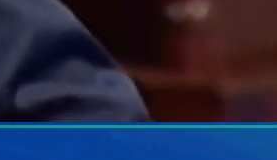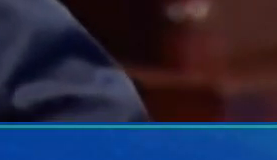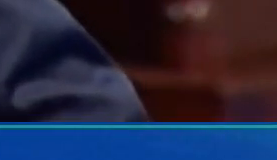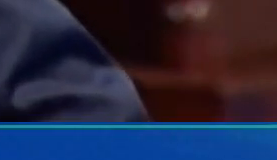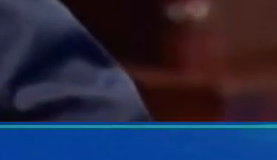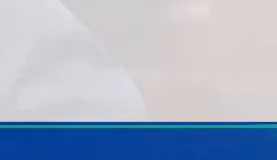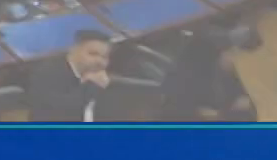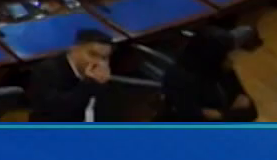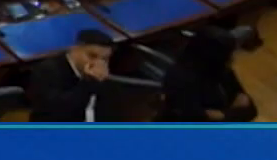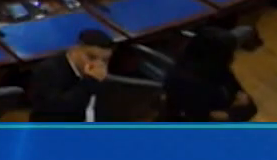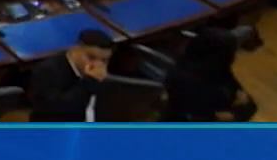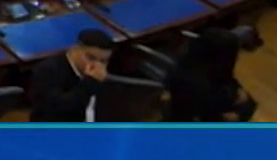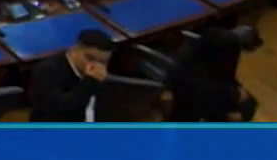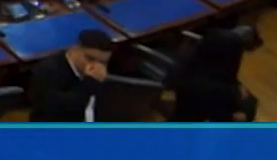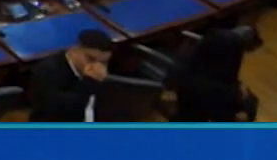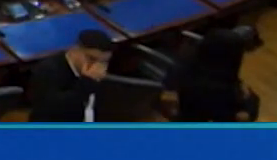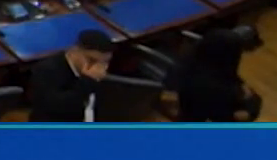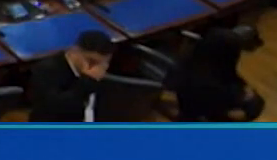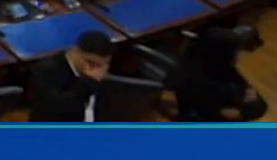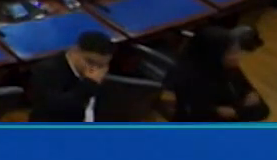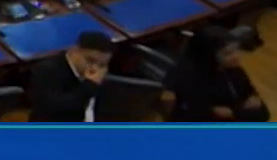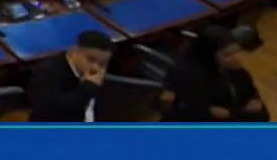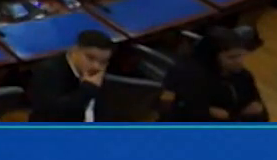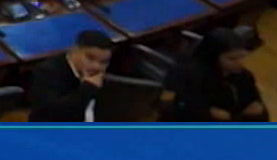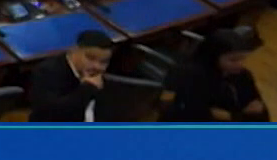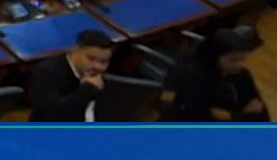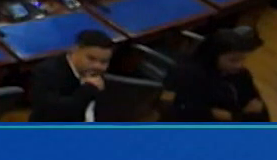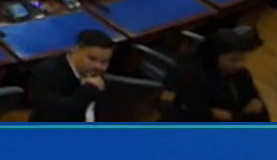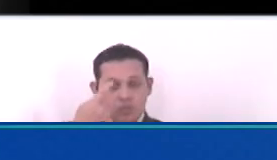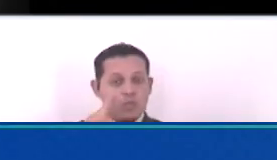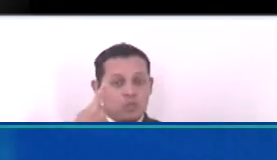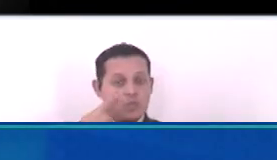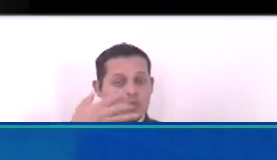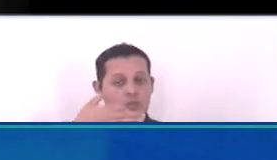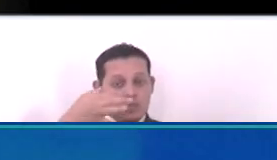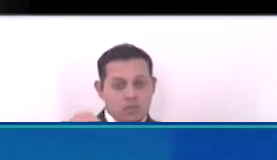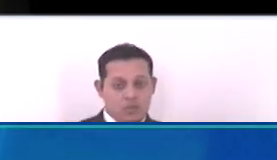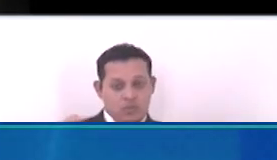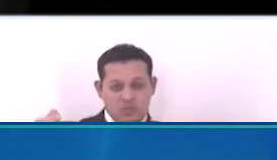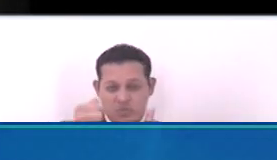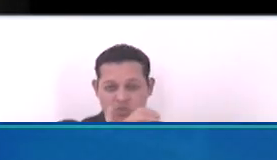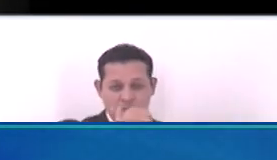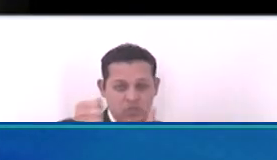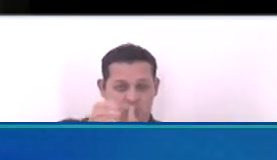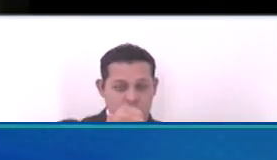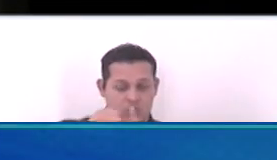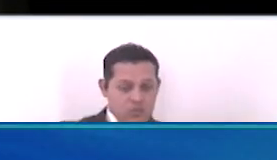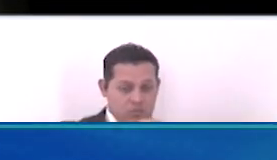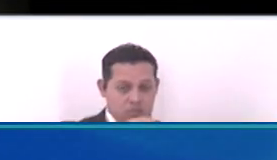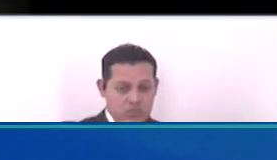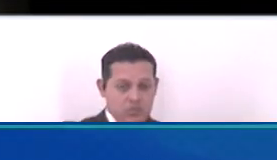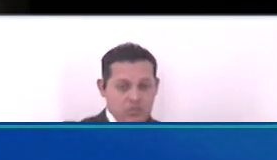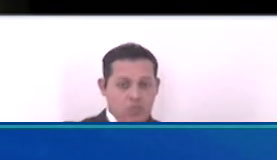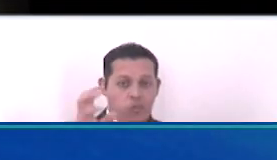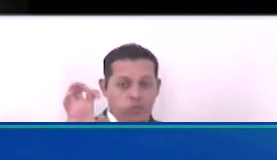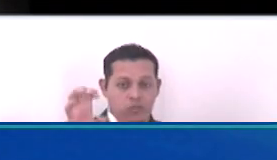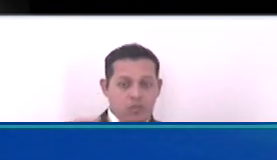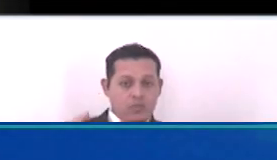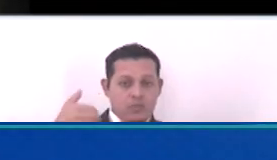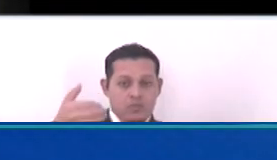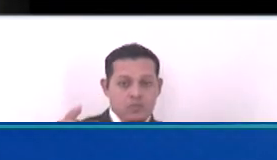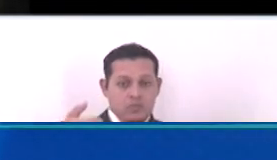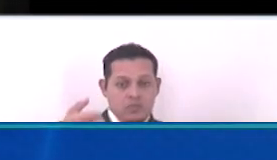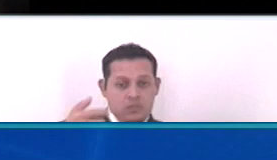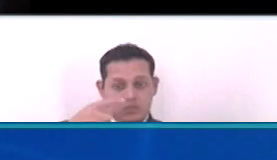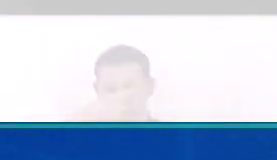respectiva después de más de tres horas de alegatos e intervenciones con 78 votos el diputado Alberto Romero Fue